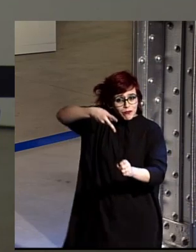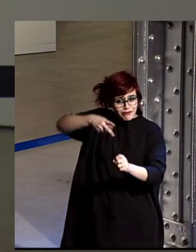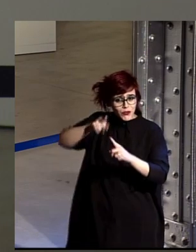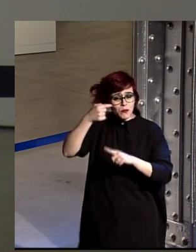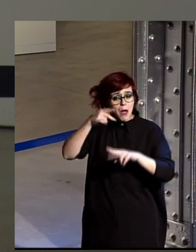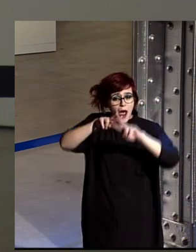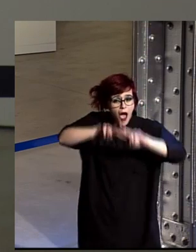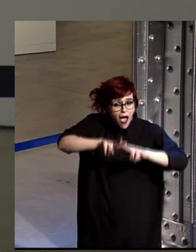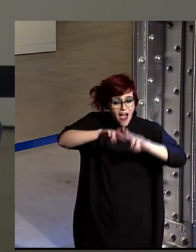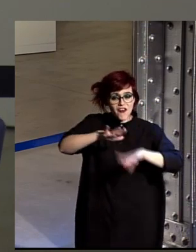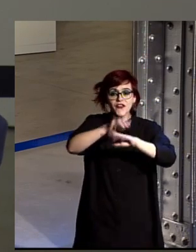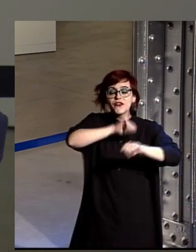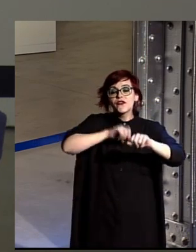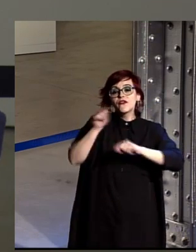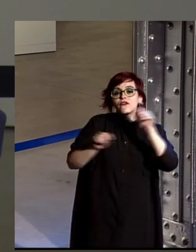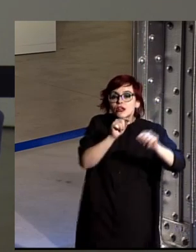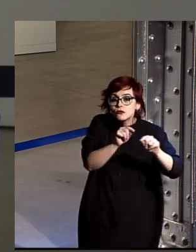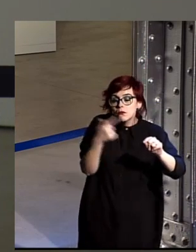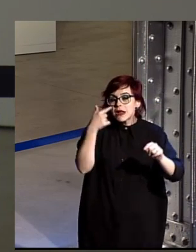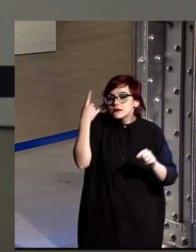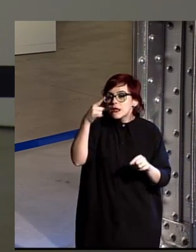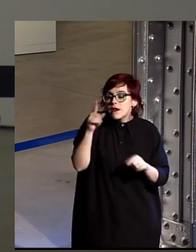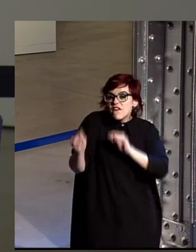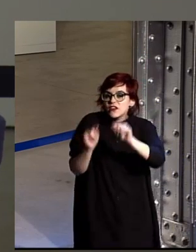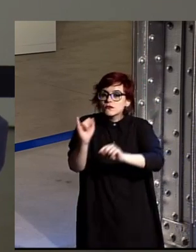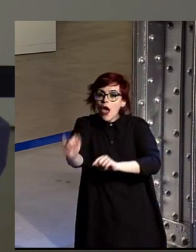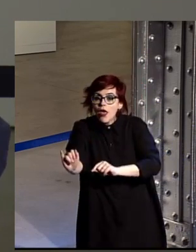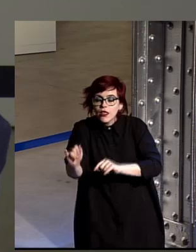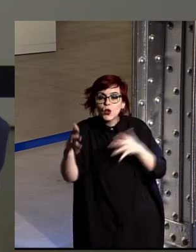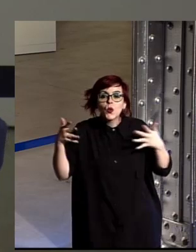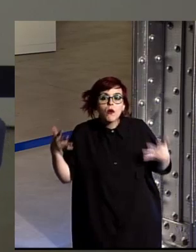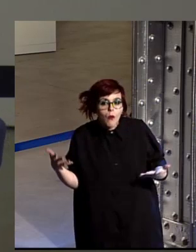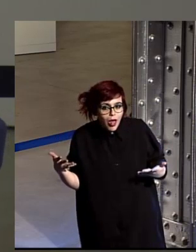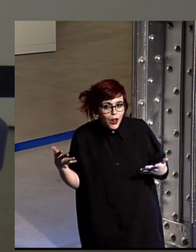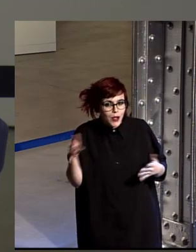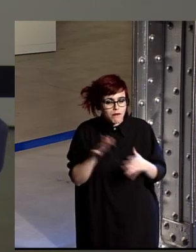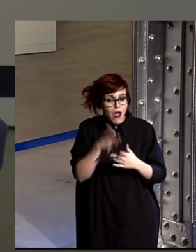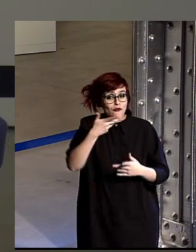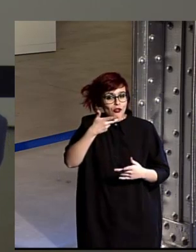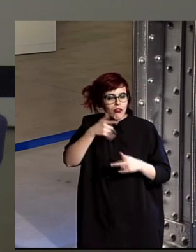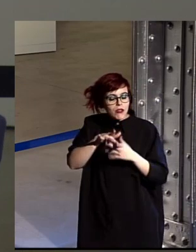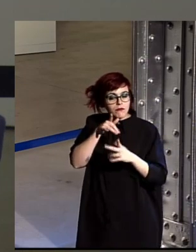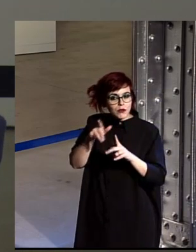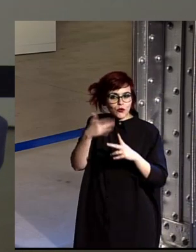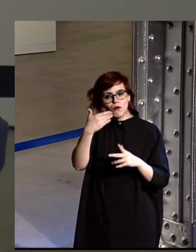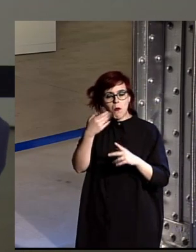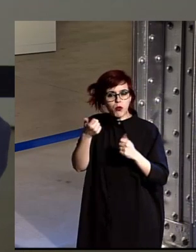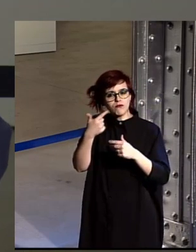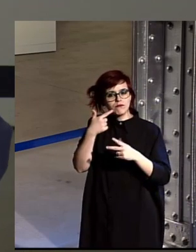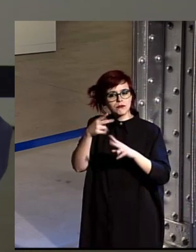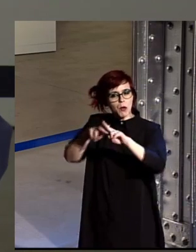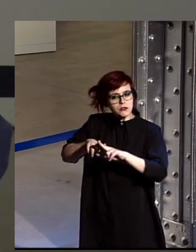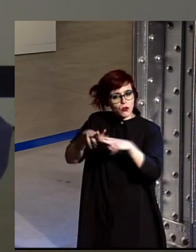es adelantarse a lo que puede llegar a venir, qué virus están, digamos, en la naturaleza y